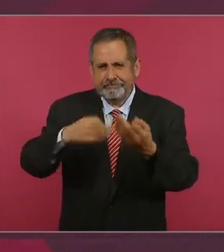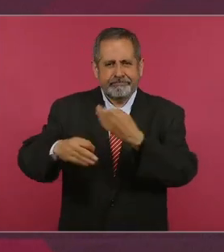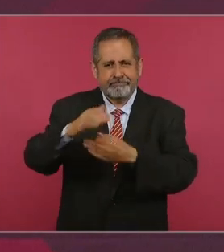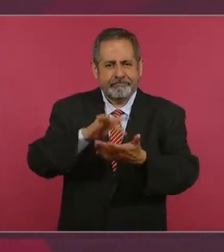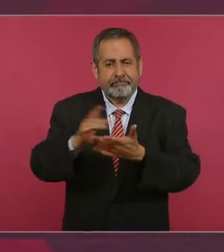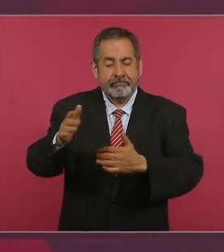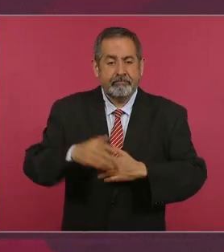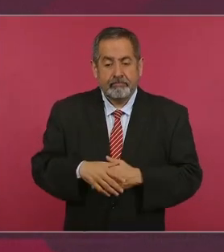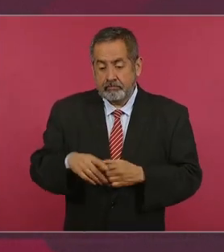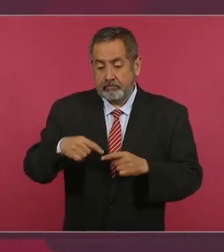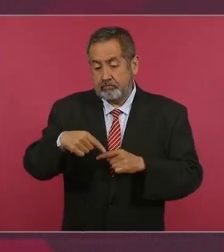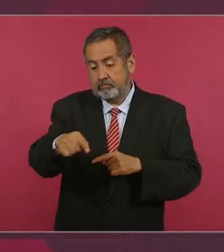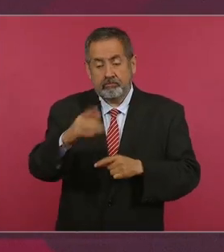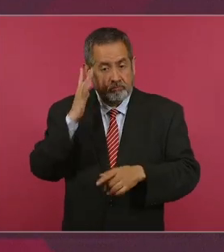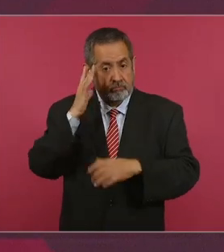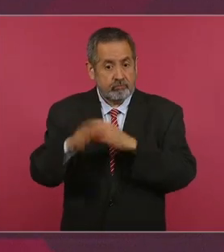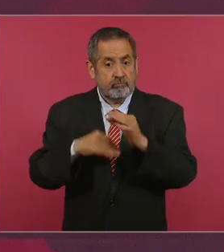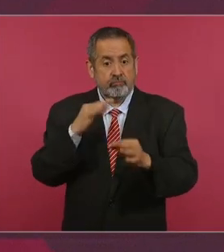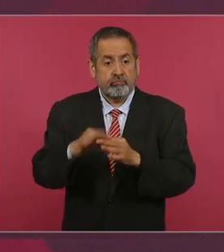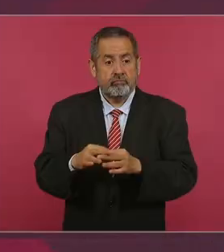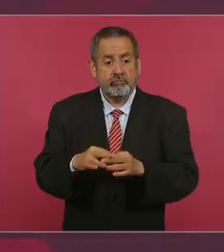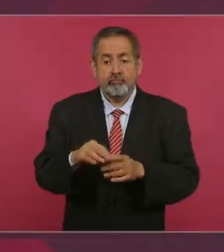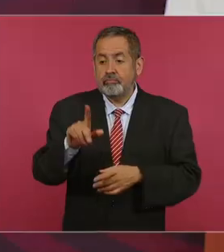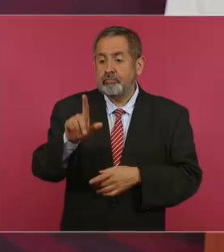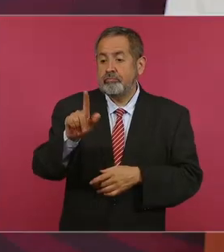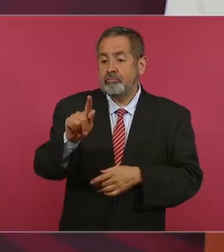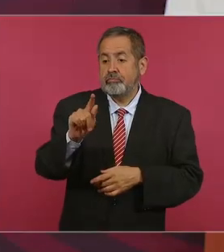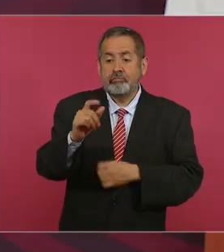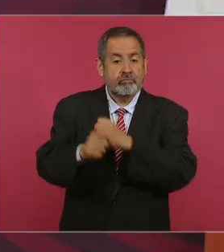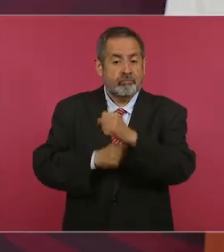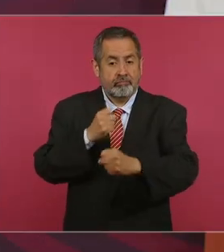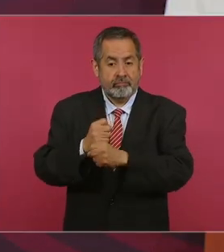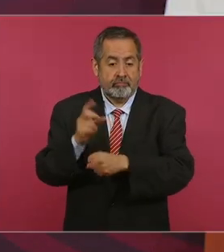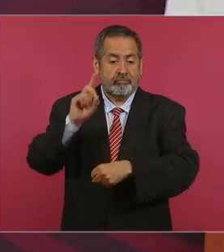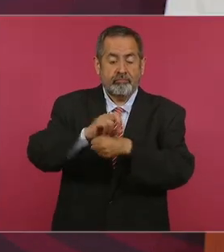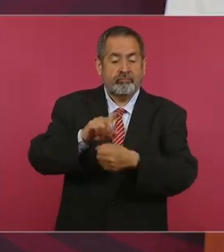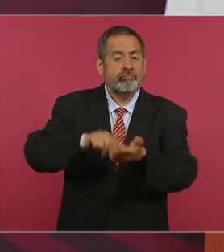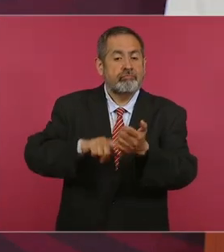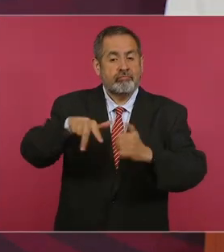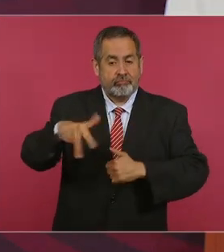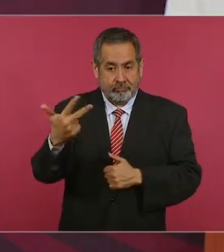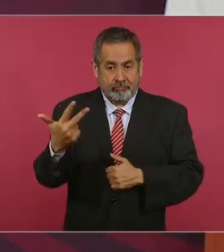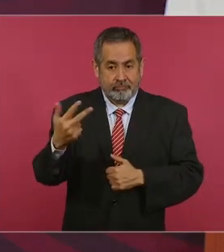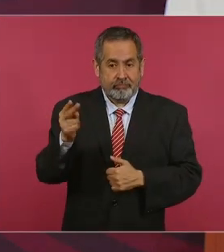Ya voy a cumplir 70 años el 13 de noviembre, que es